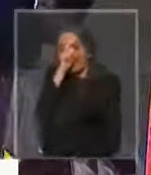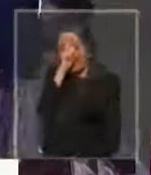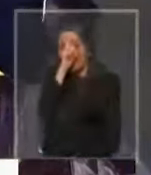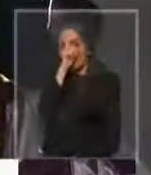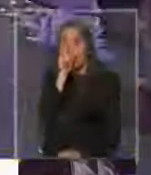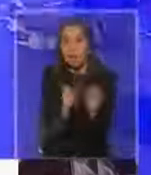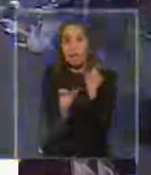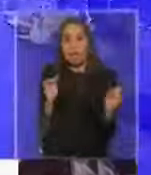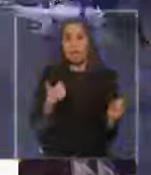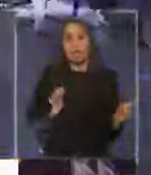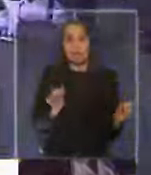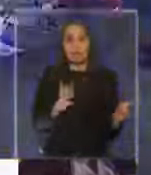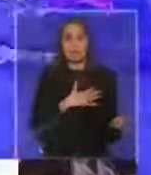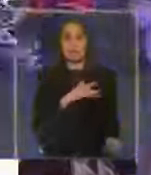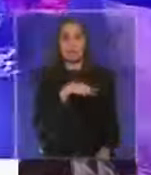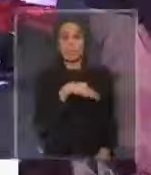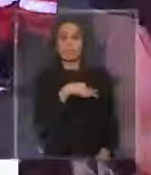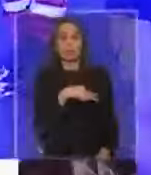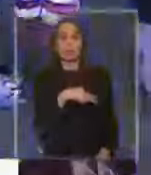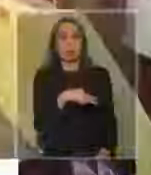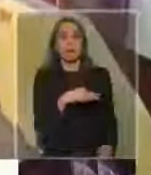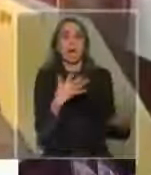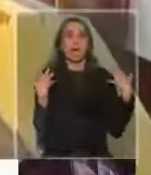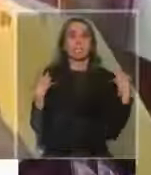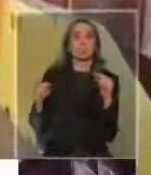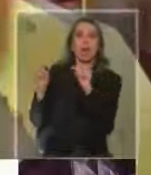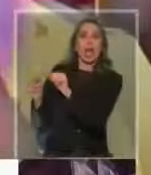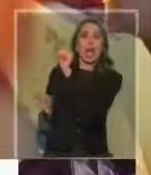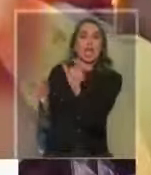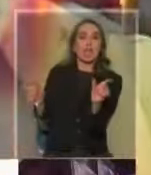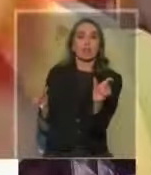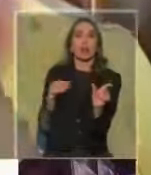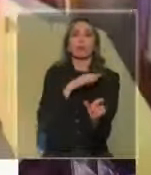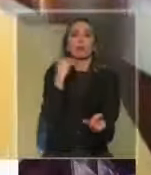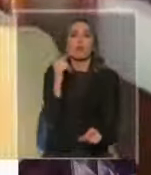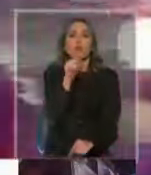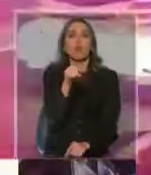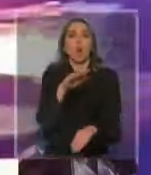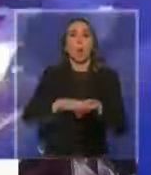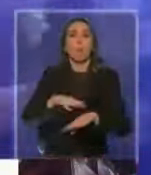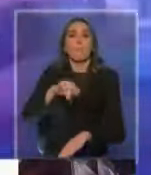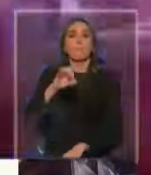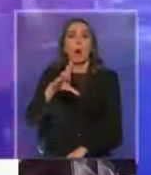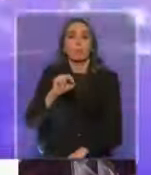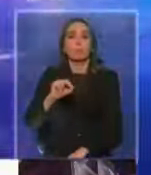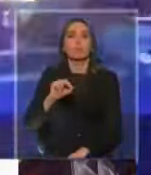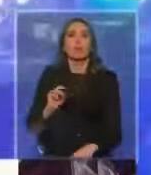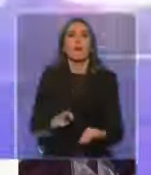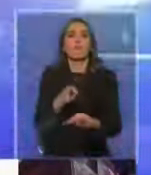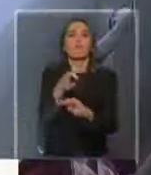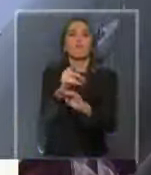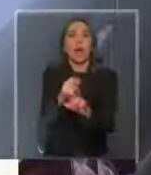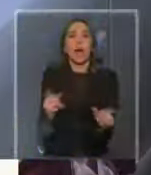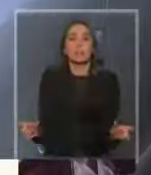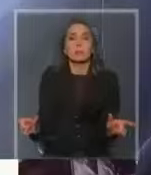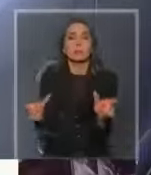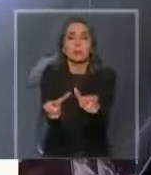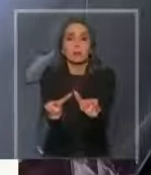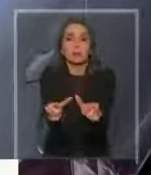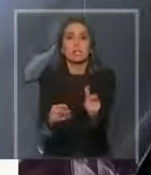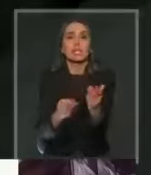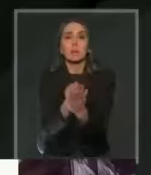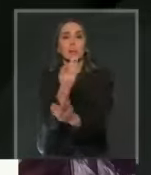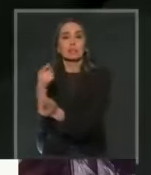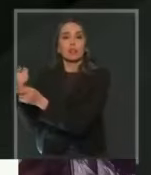inspectores sienten que el municipio los responsabiliza a ellos por la muerte de Mauricio, por haber concurrido a dicho procedimiento e iniciar